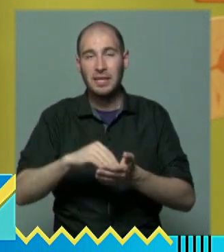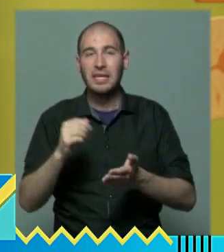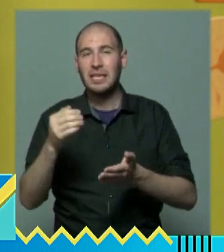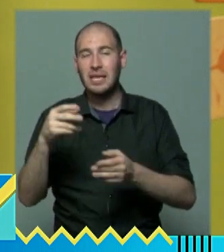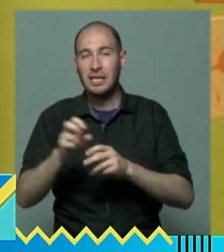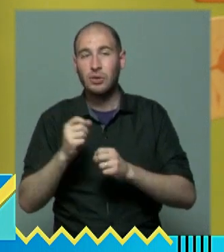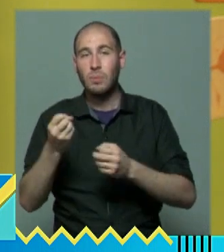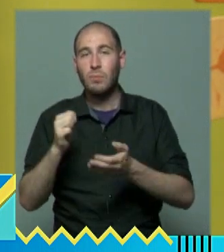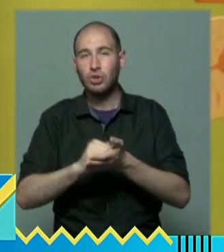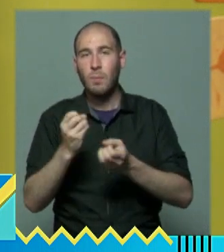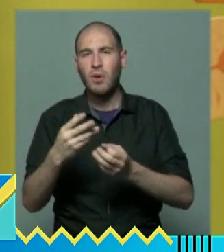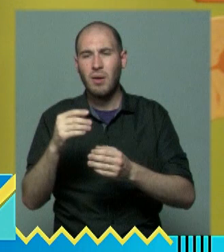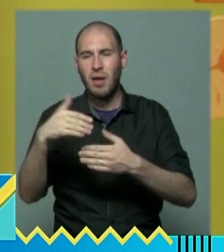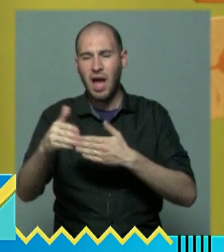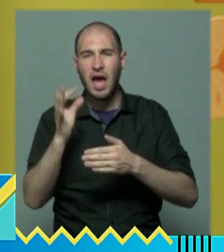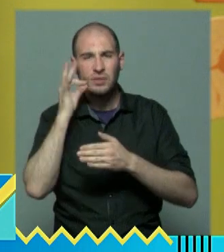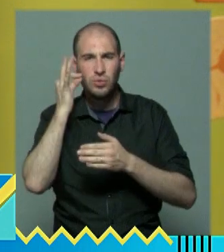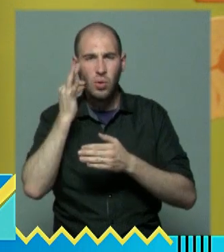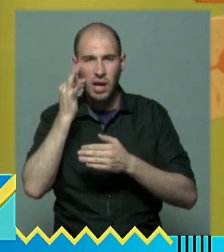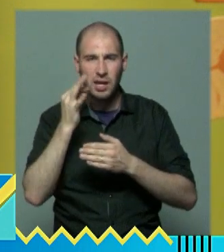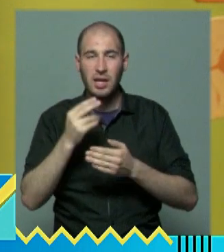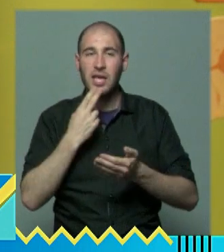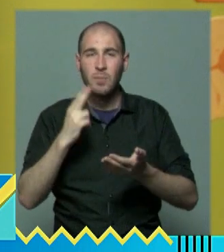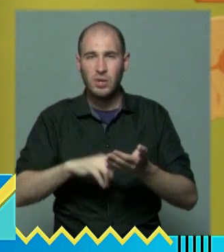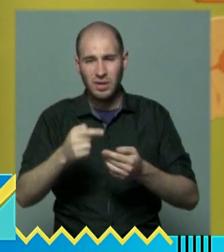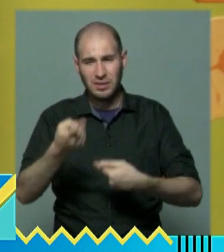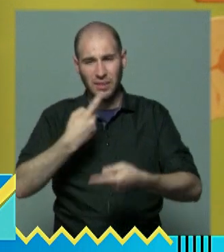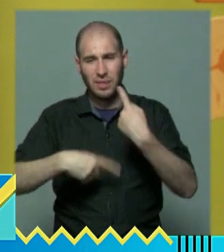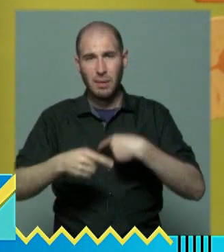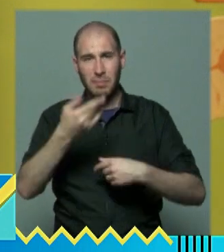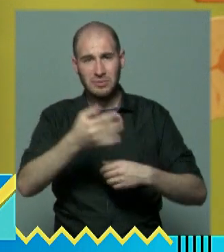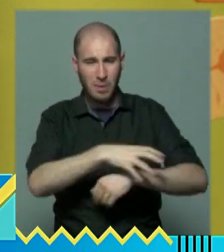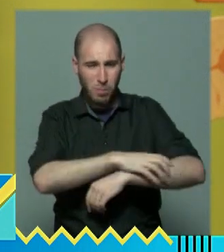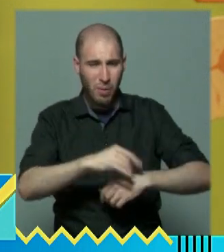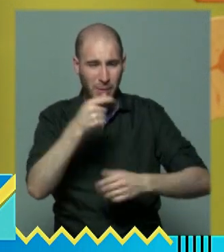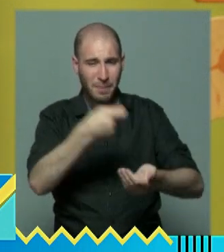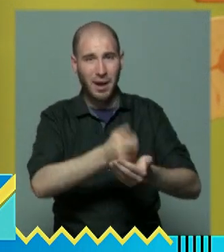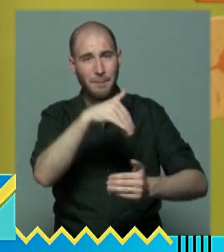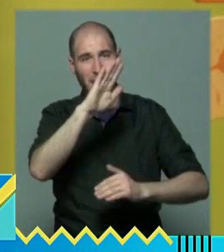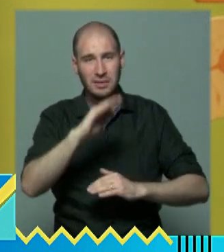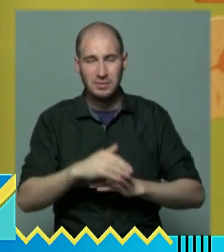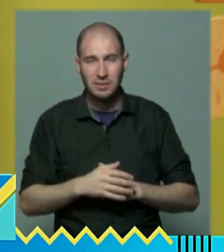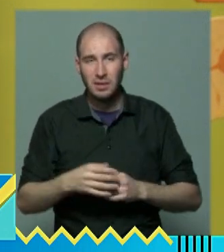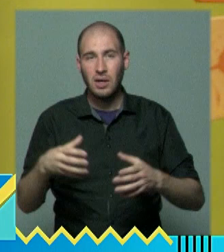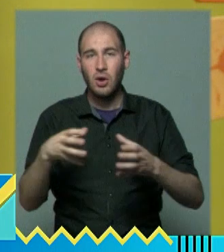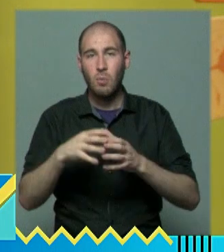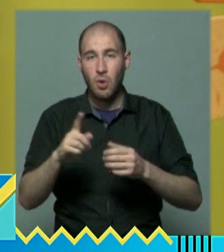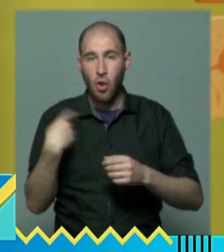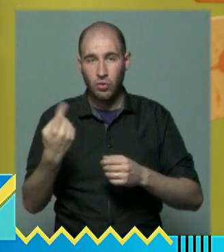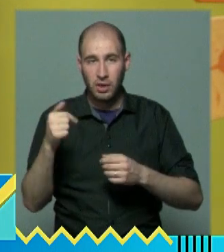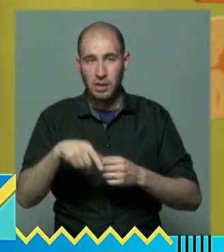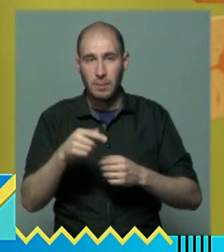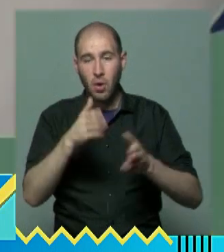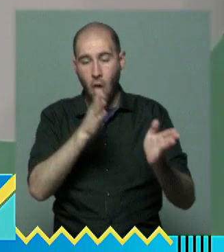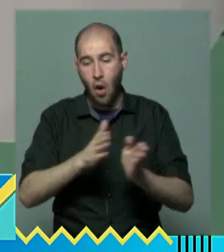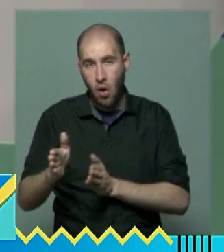un paquete de azúcar. Y ese impuesto es tan regresivo que lo paga el que menos tiene. Es decir, el sistema, hasta que nosotros no le demos